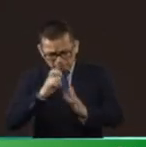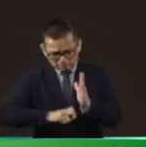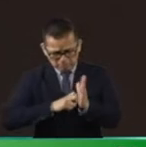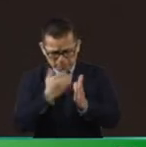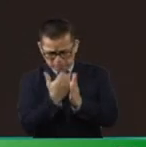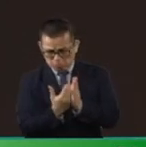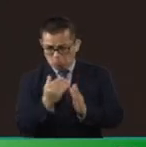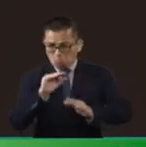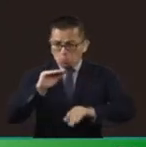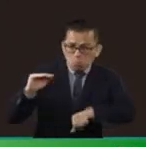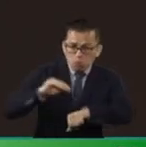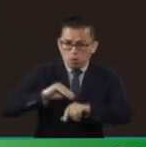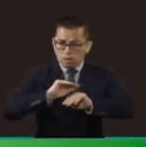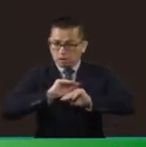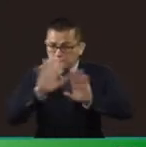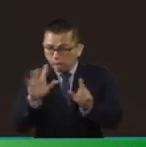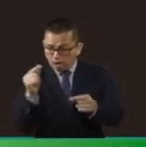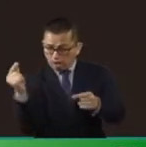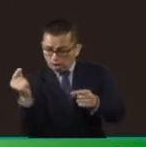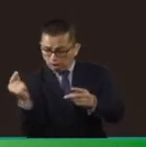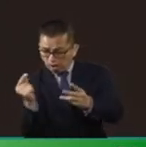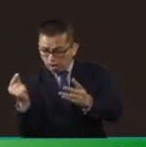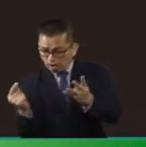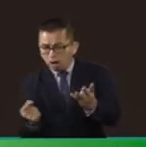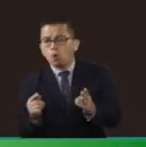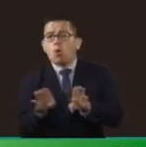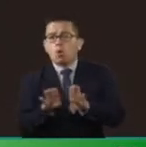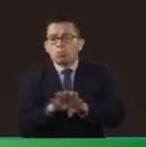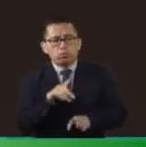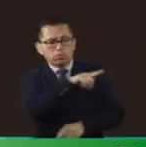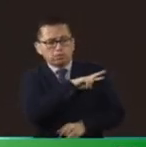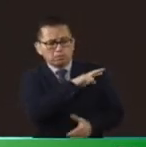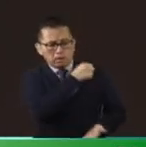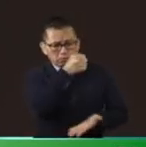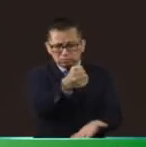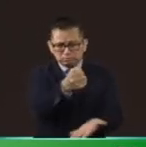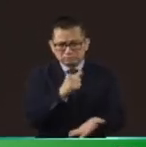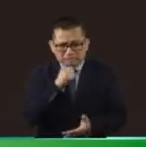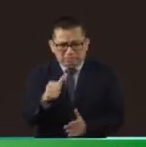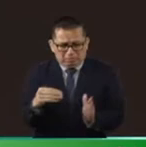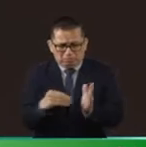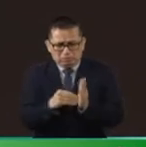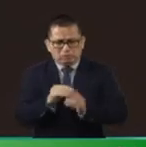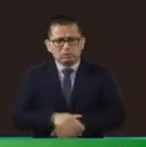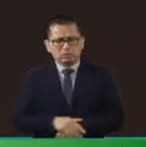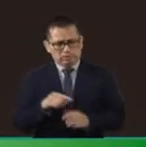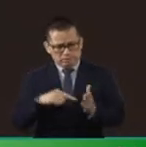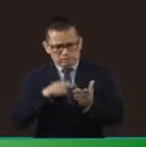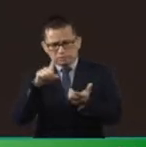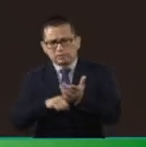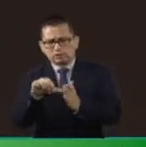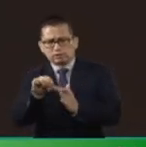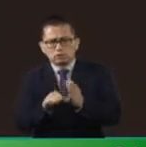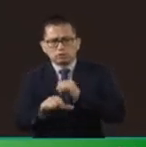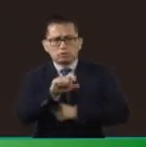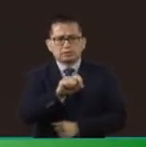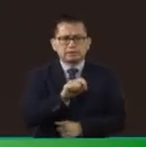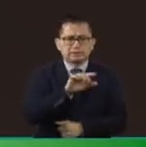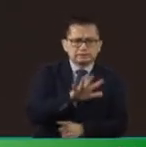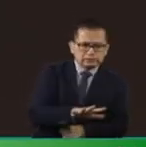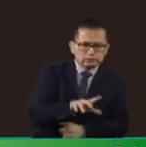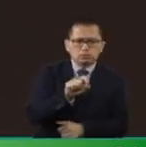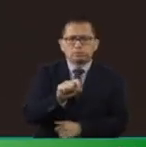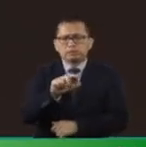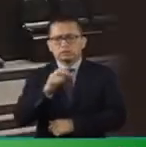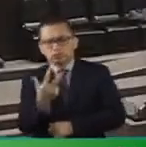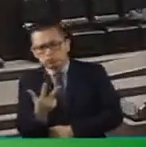qué manera se van a regular la inversión privada, ni en el 25, ni en el artículo 28, ni tampoco en el